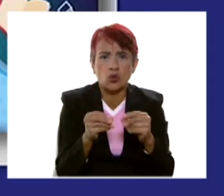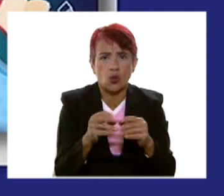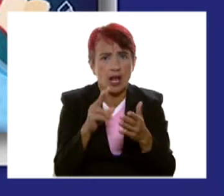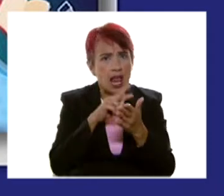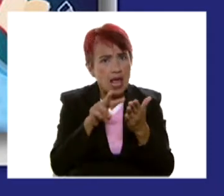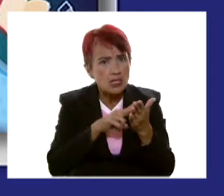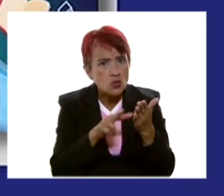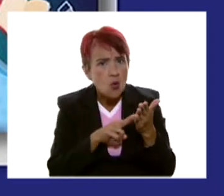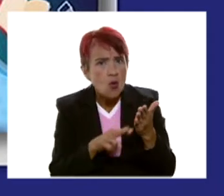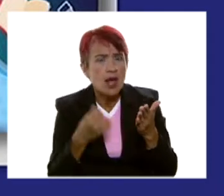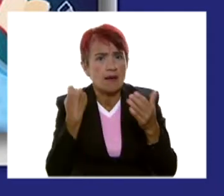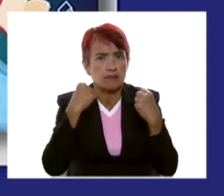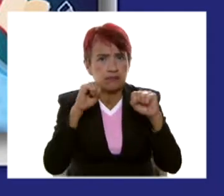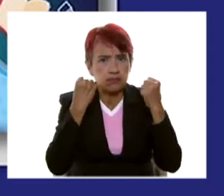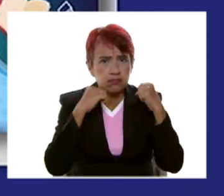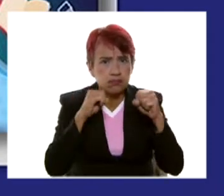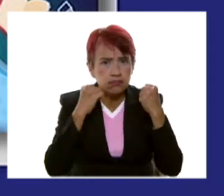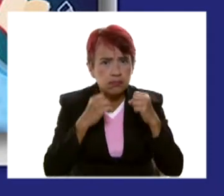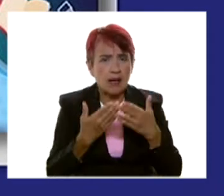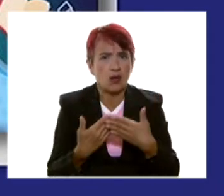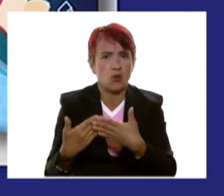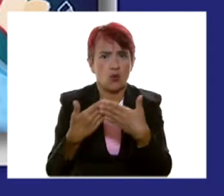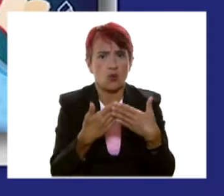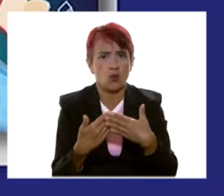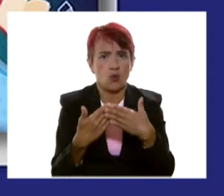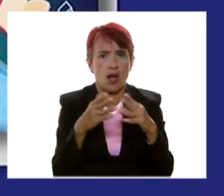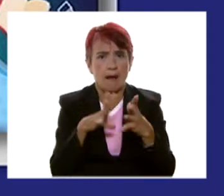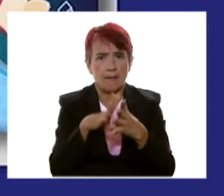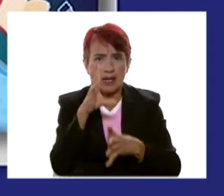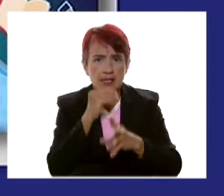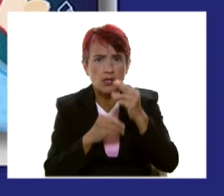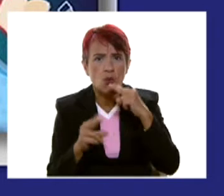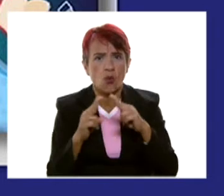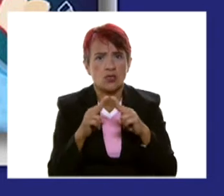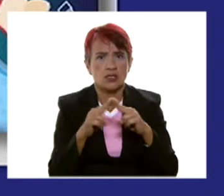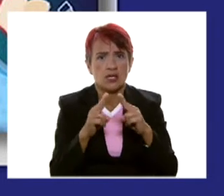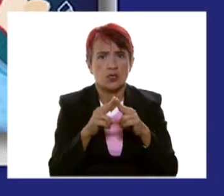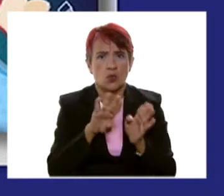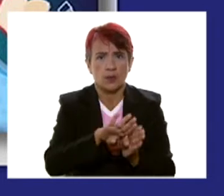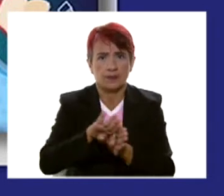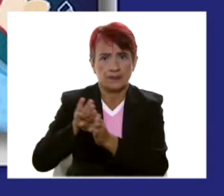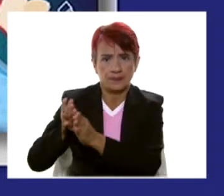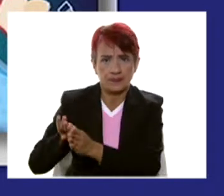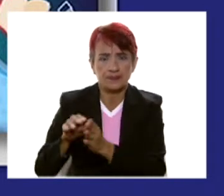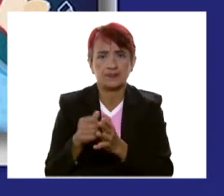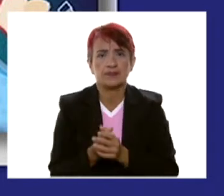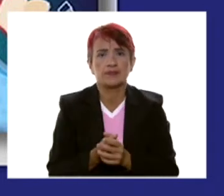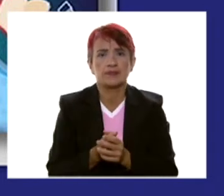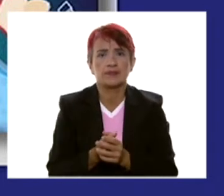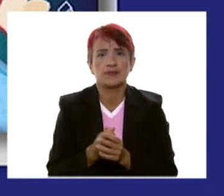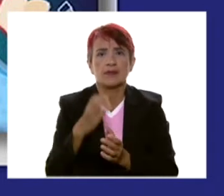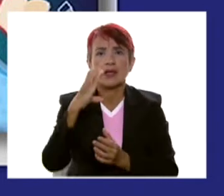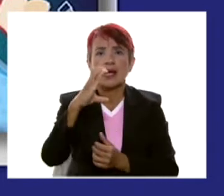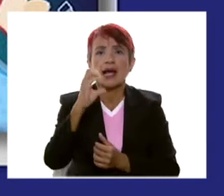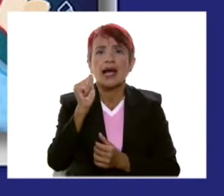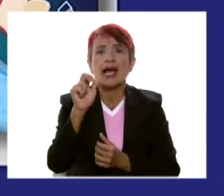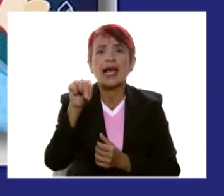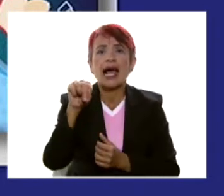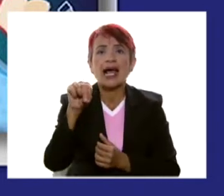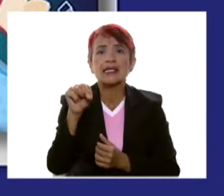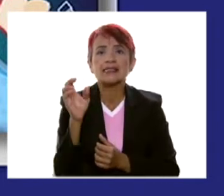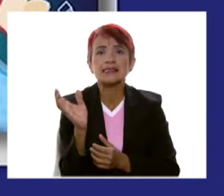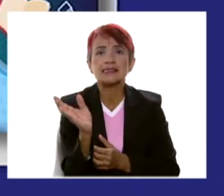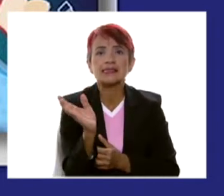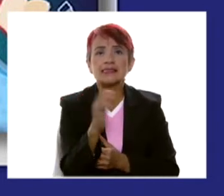lecturas prácticas vamos a ir ampliando ese conocimiento. ¿Ok? Continuamos. Can y can't. Can